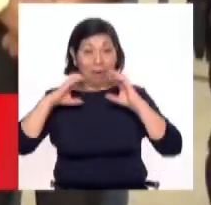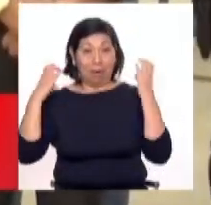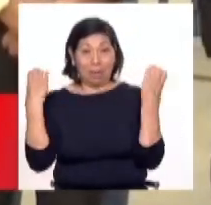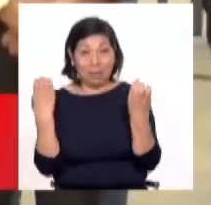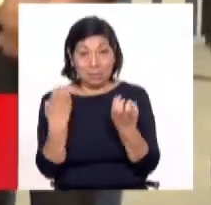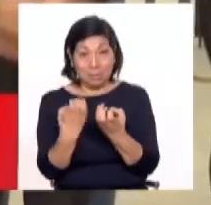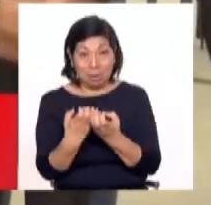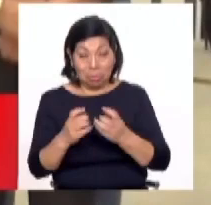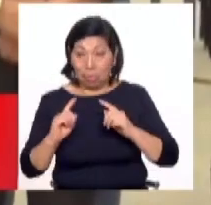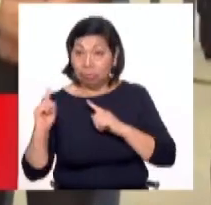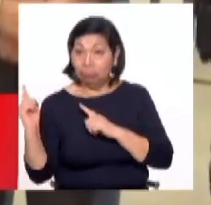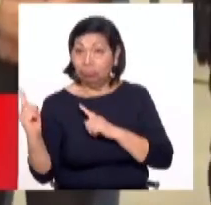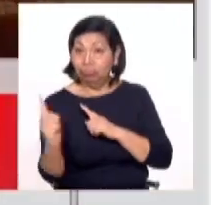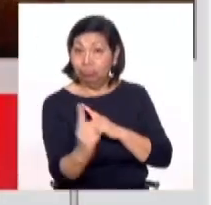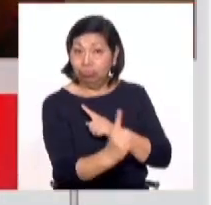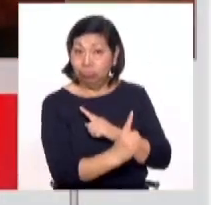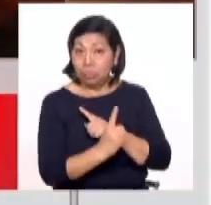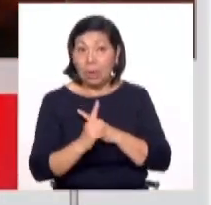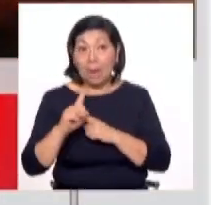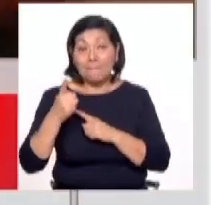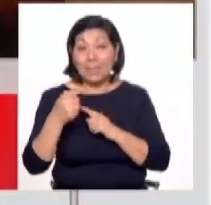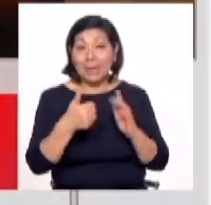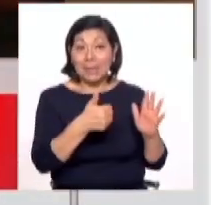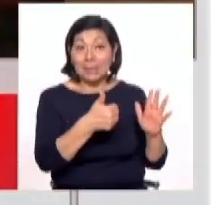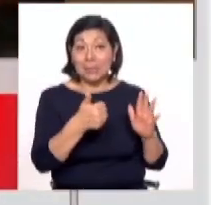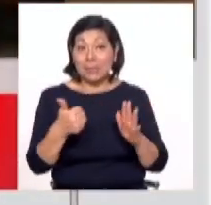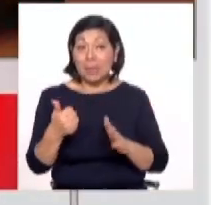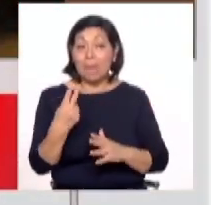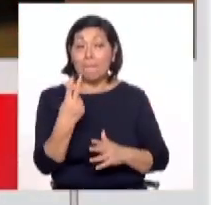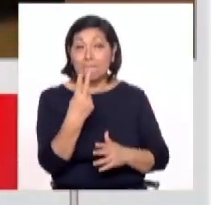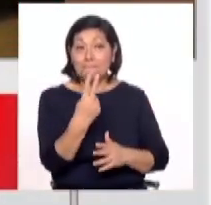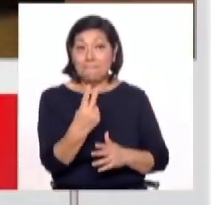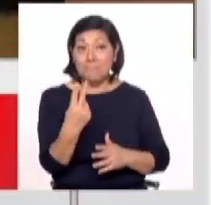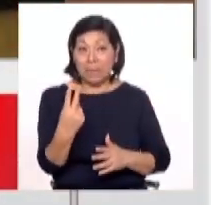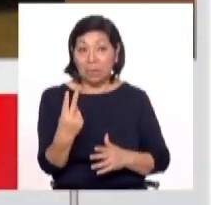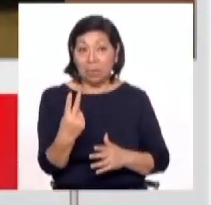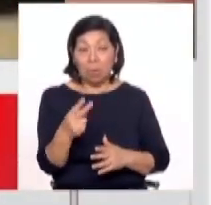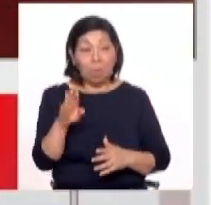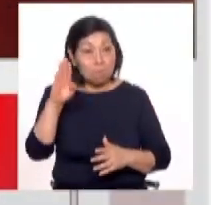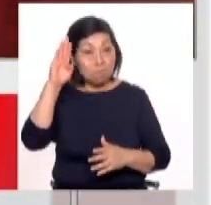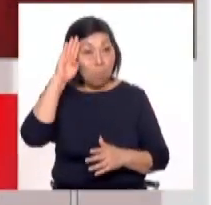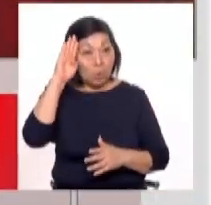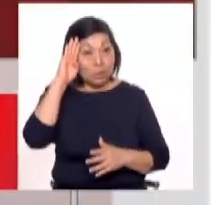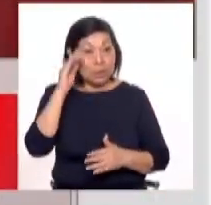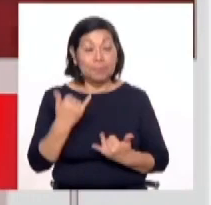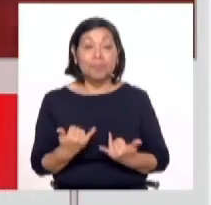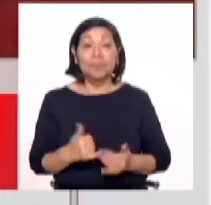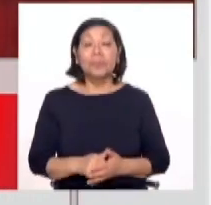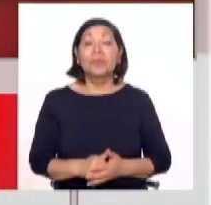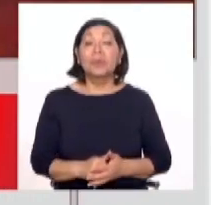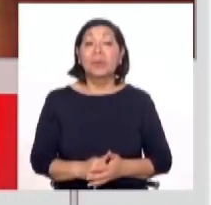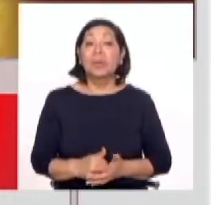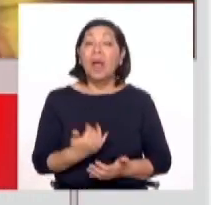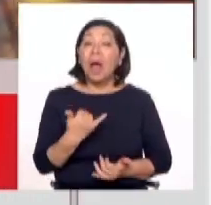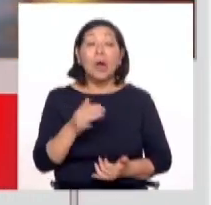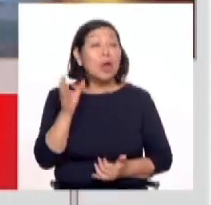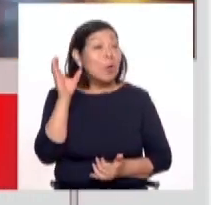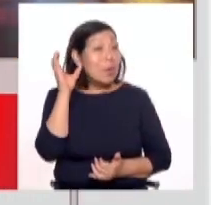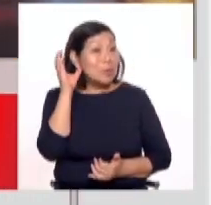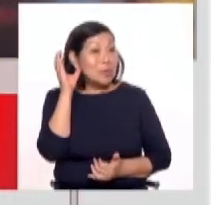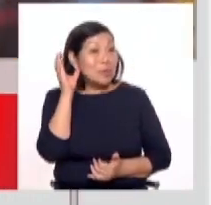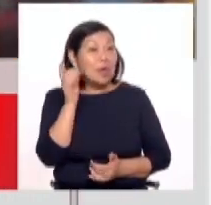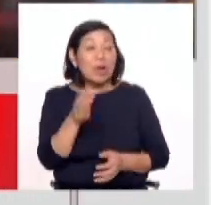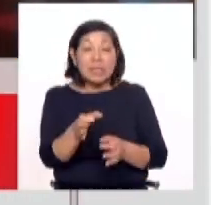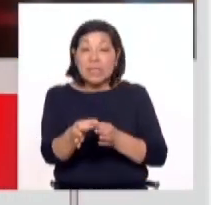Nacional y en los alrededores es de 1.622 efectivos. A continuación vamos a continuar escuchando